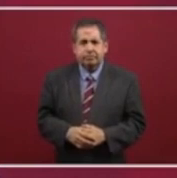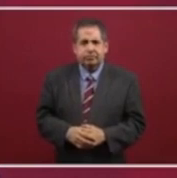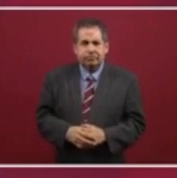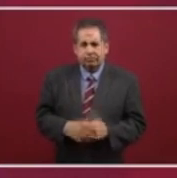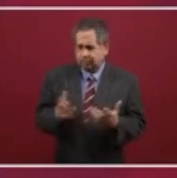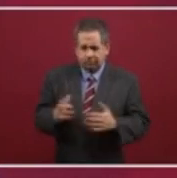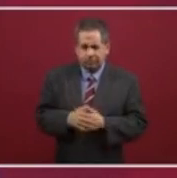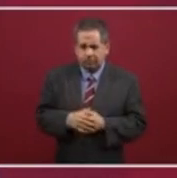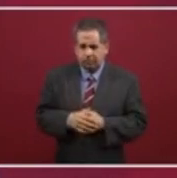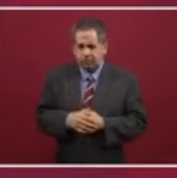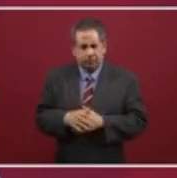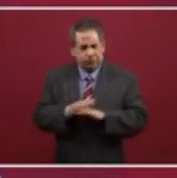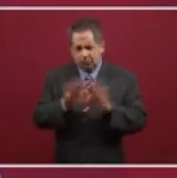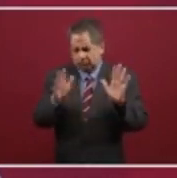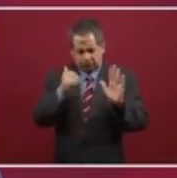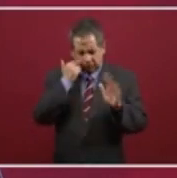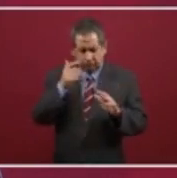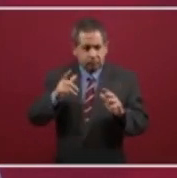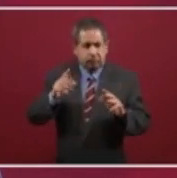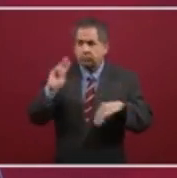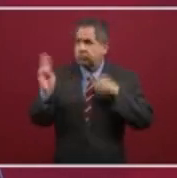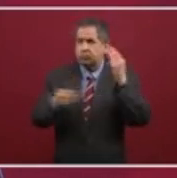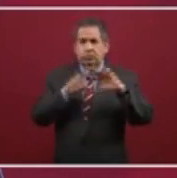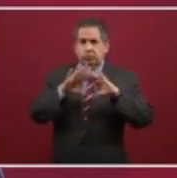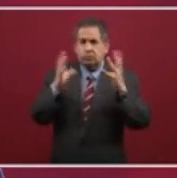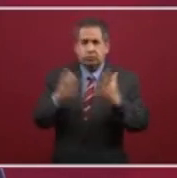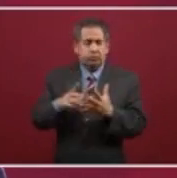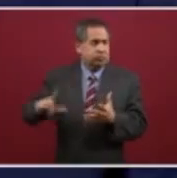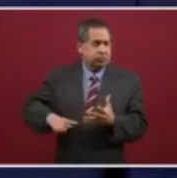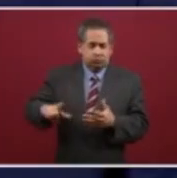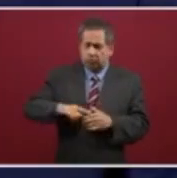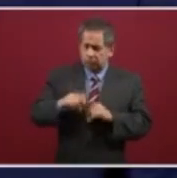La función de cualquier gobierno en el mundo